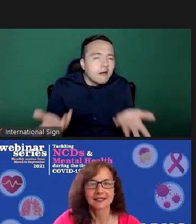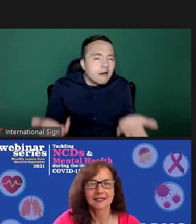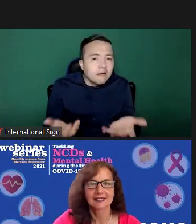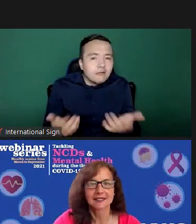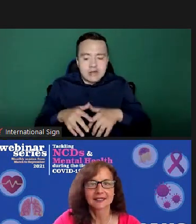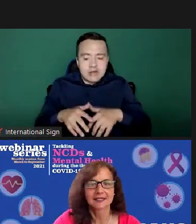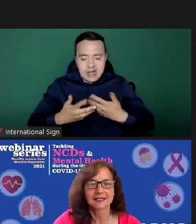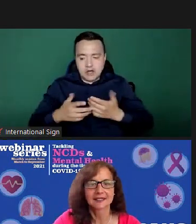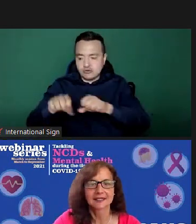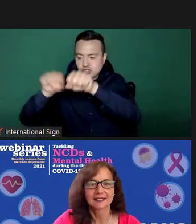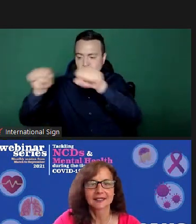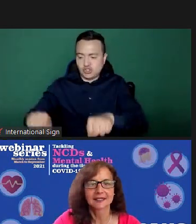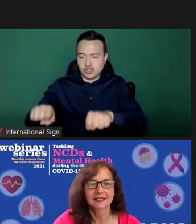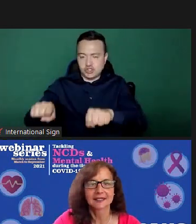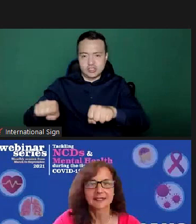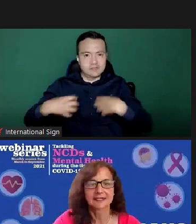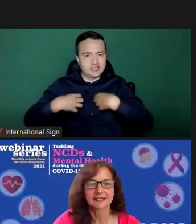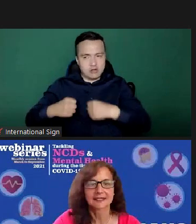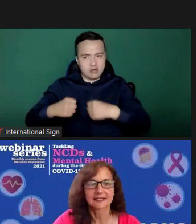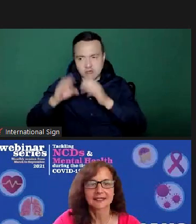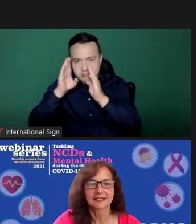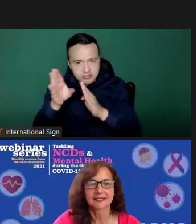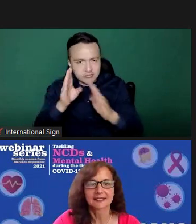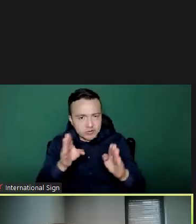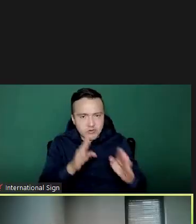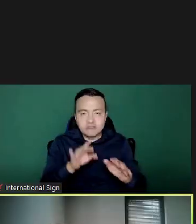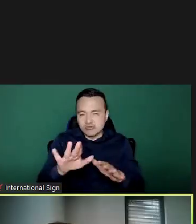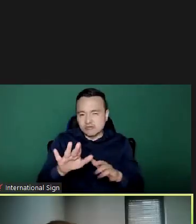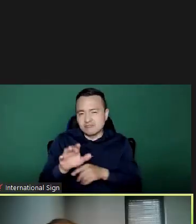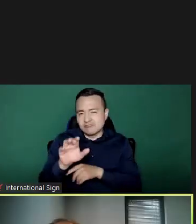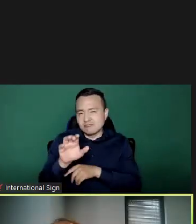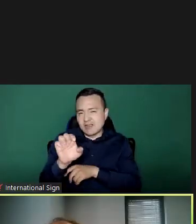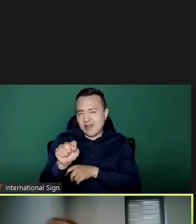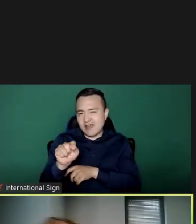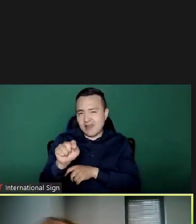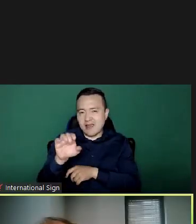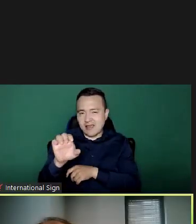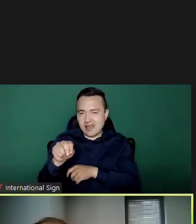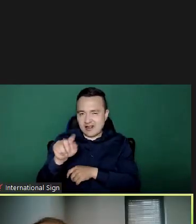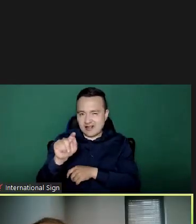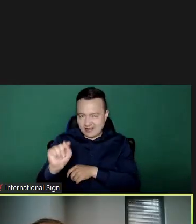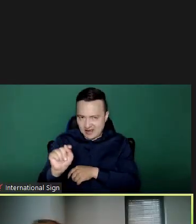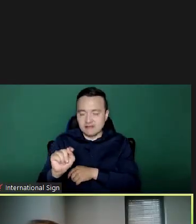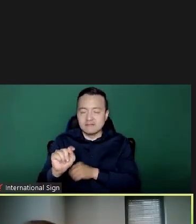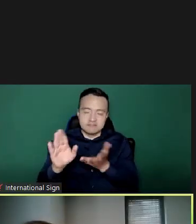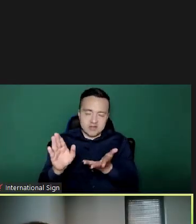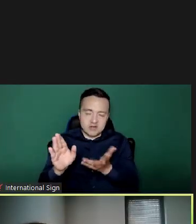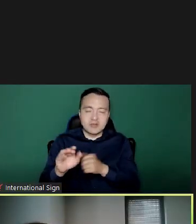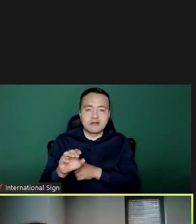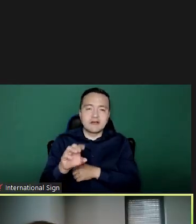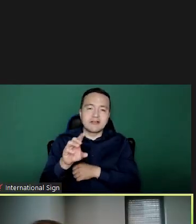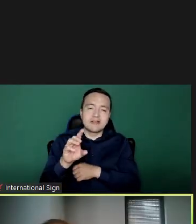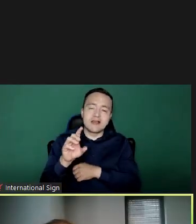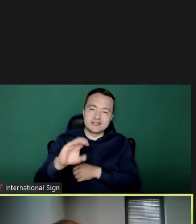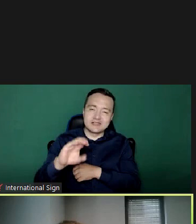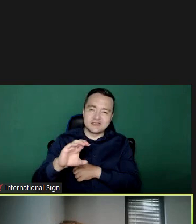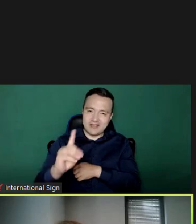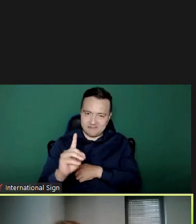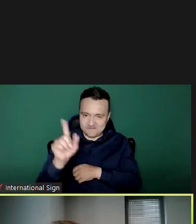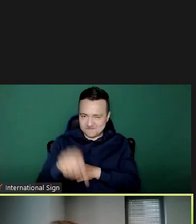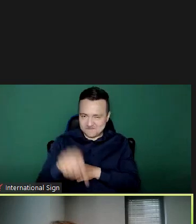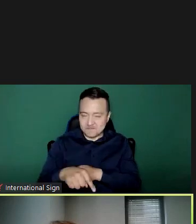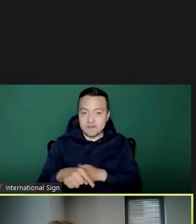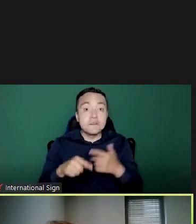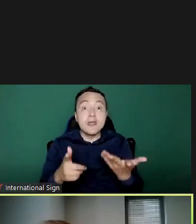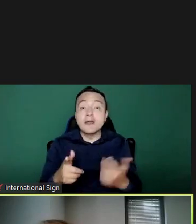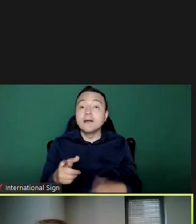las NTs. Muchas gracias. Voy a expresarme en inglés. Primero que todo, un saludo a todos. Espero que estén bien